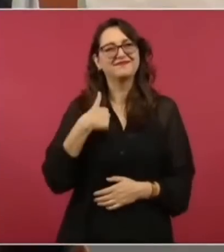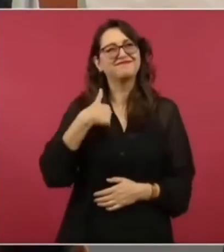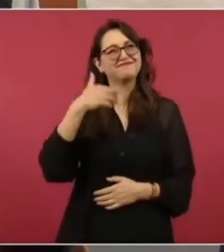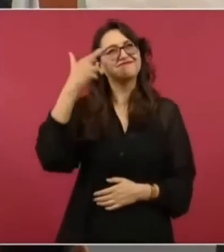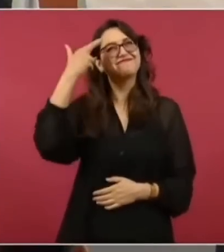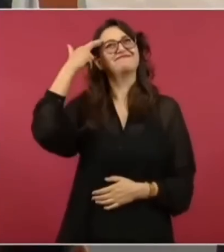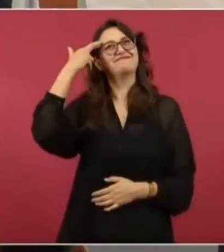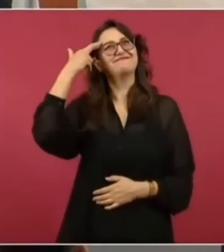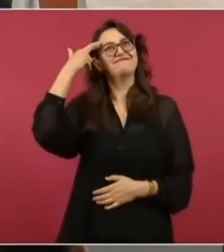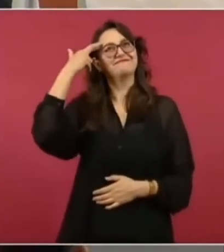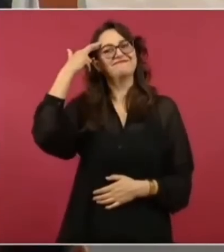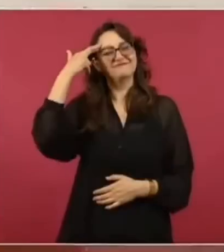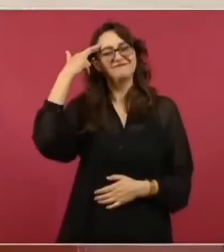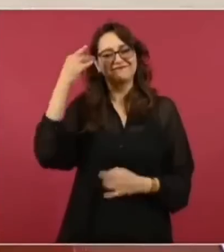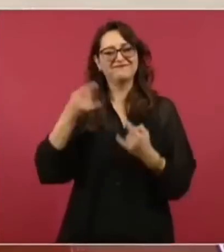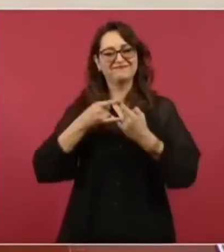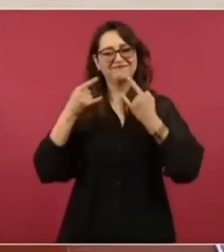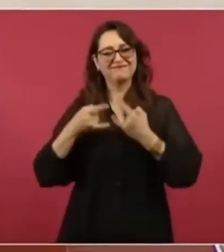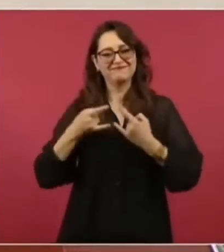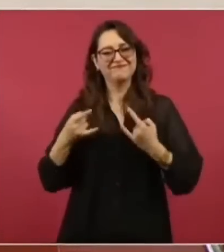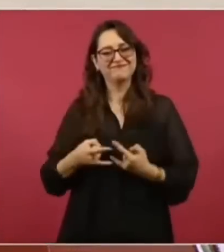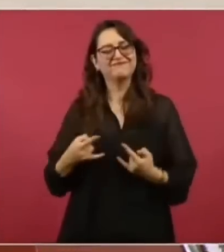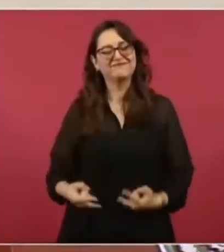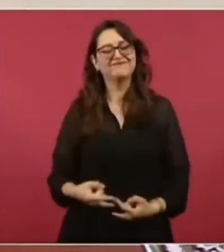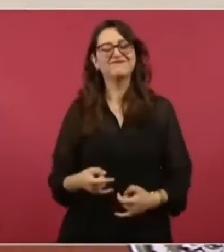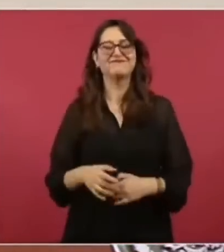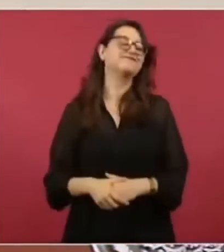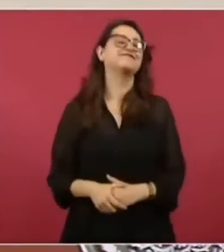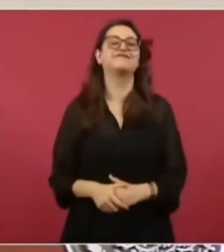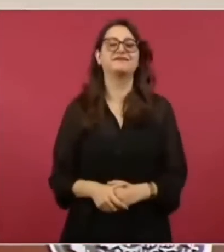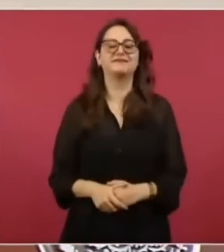buenas anécdotas de entonces.